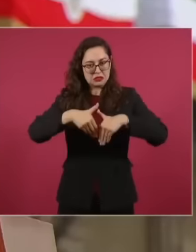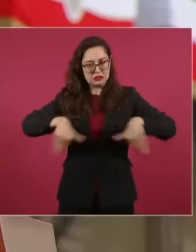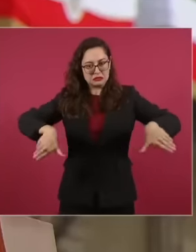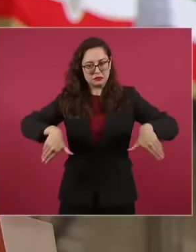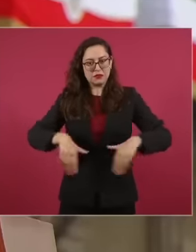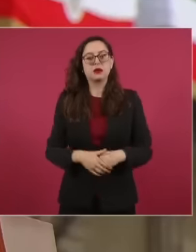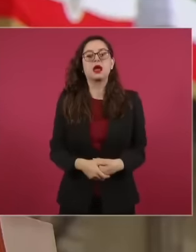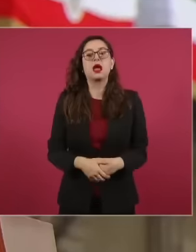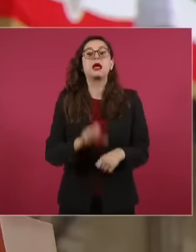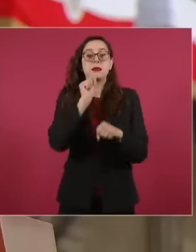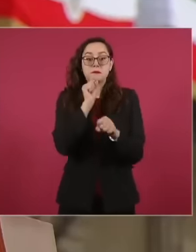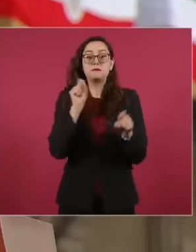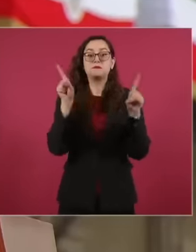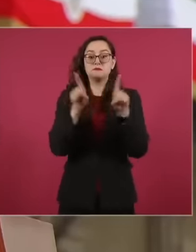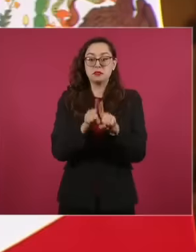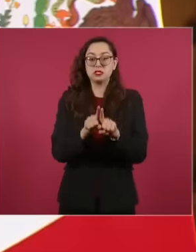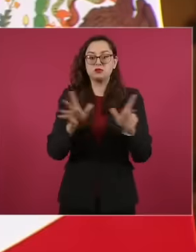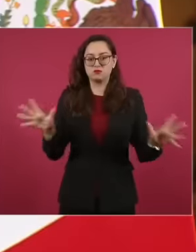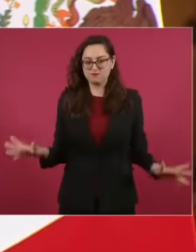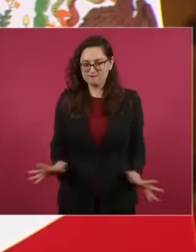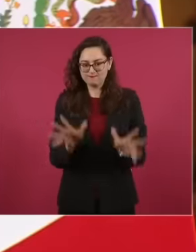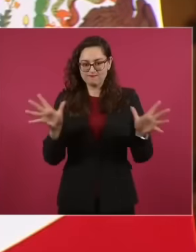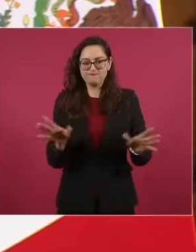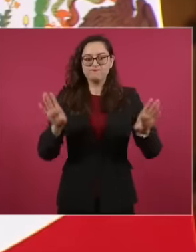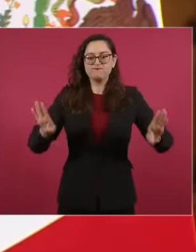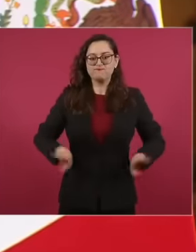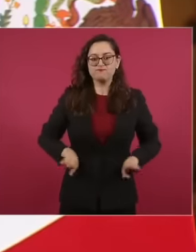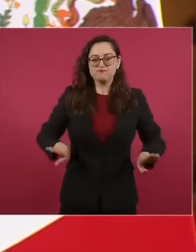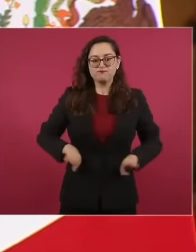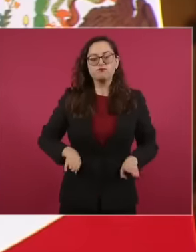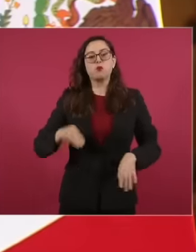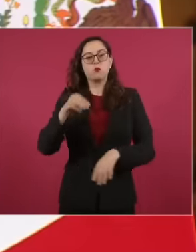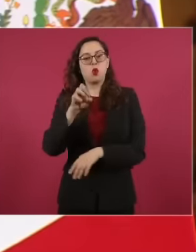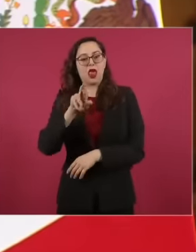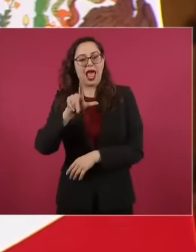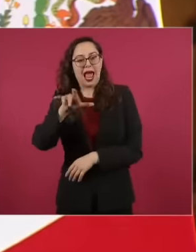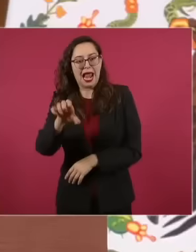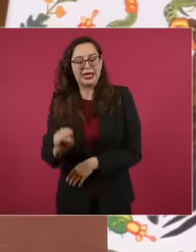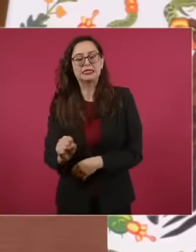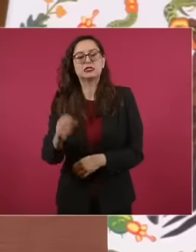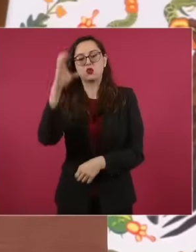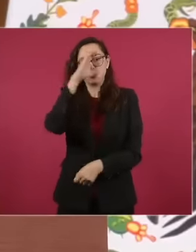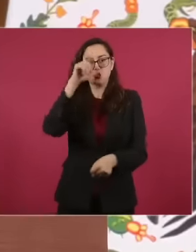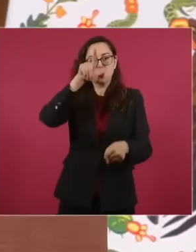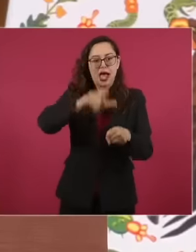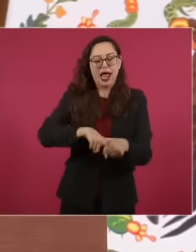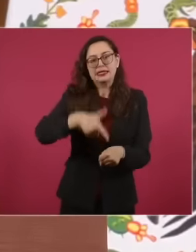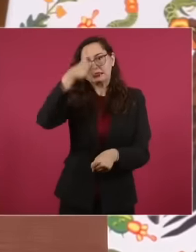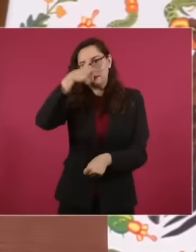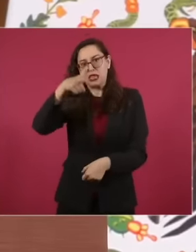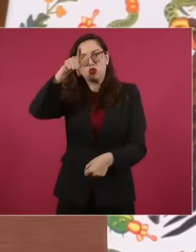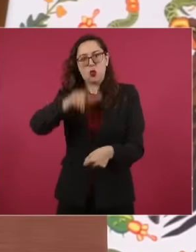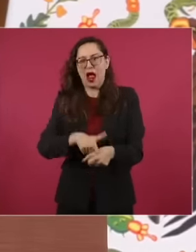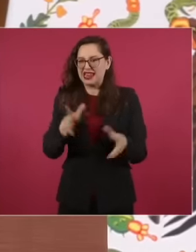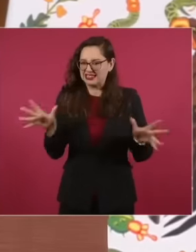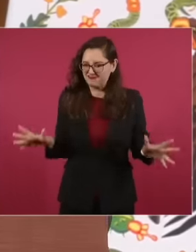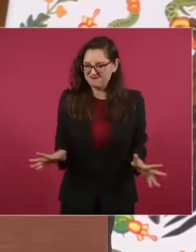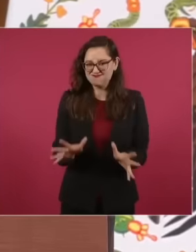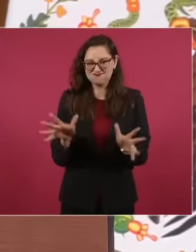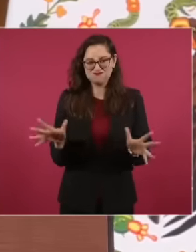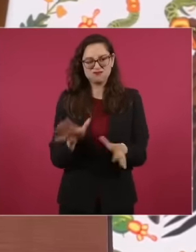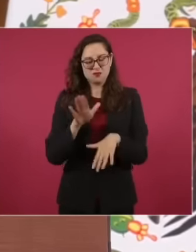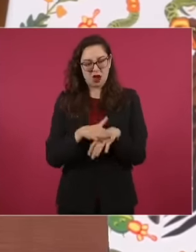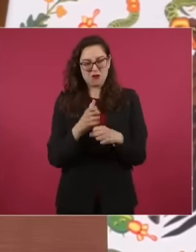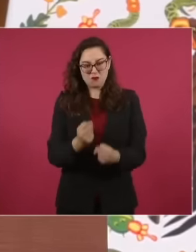que hemos fortalecido valores morales, culturales y espirituales. Emprendimos